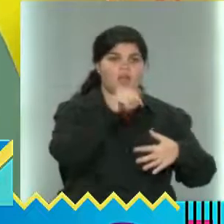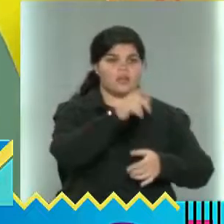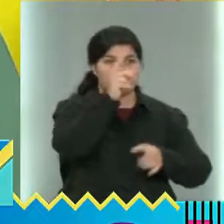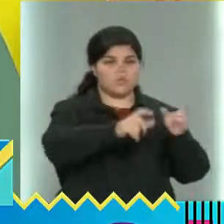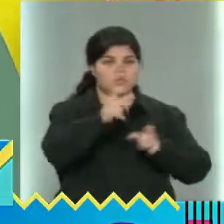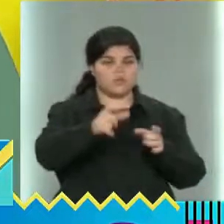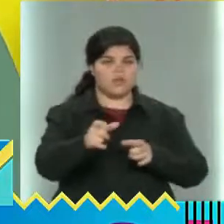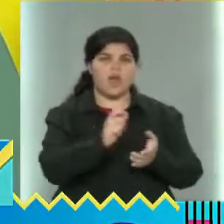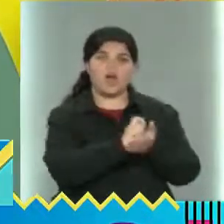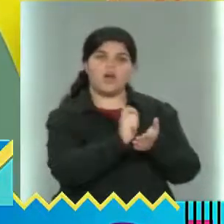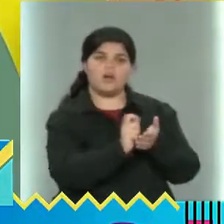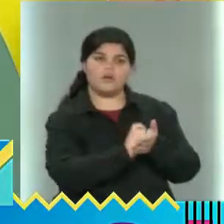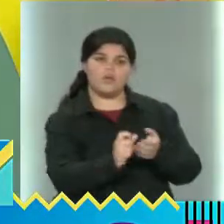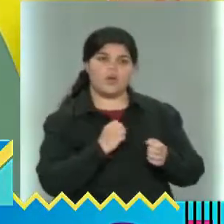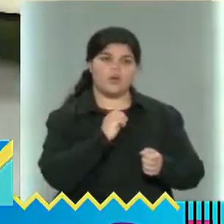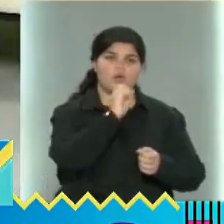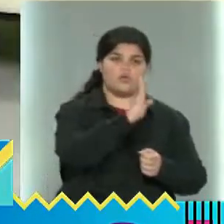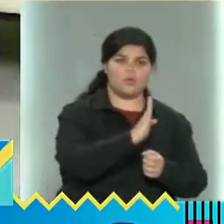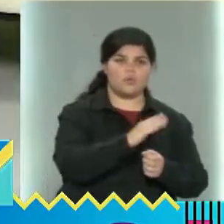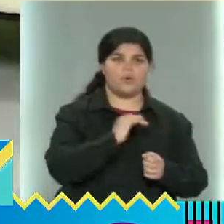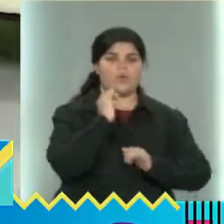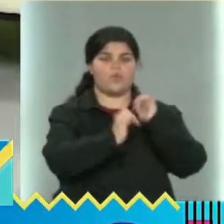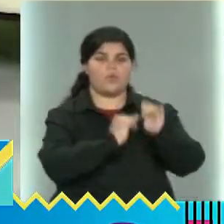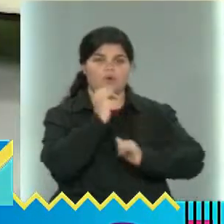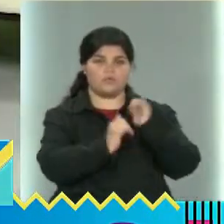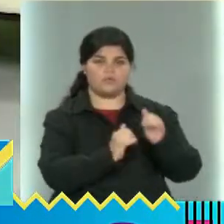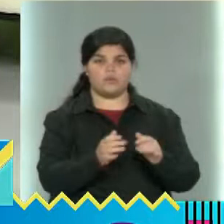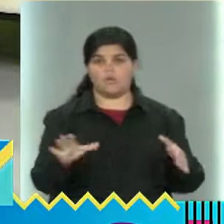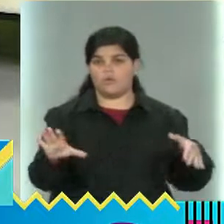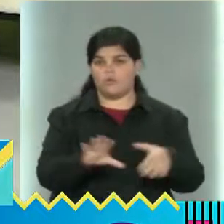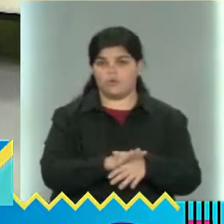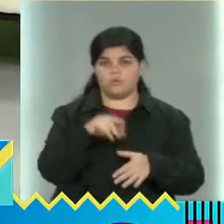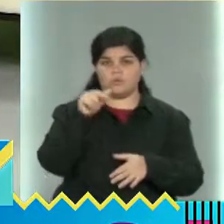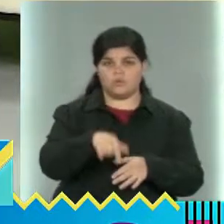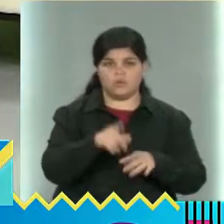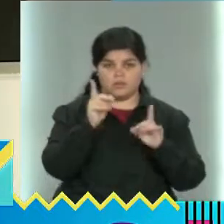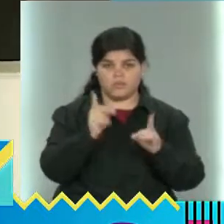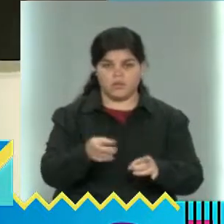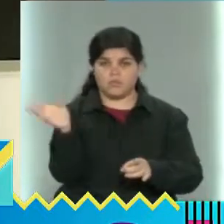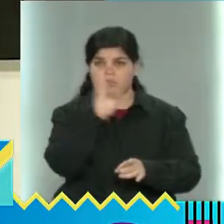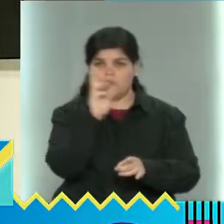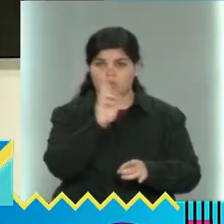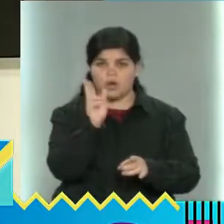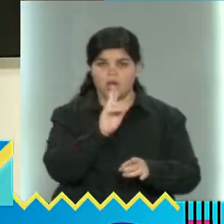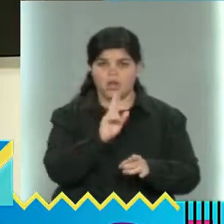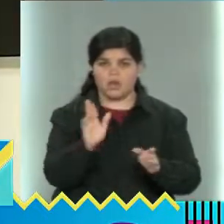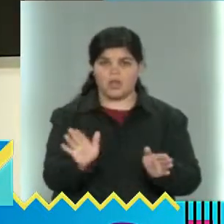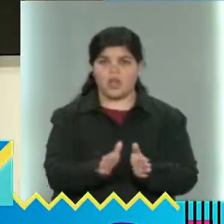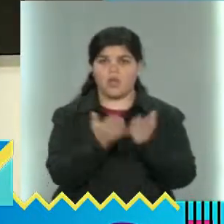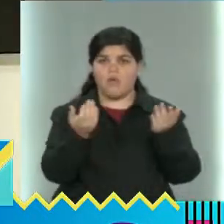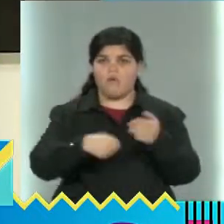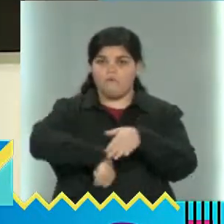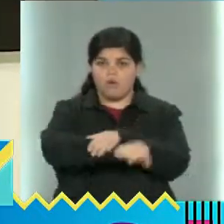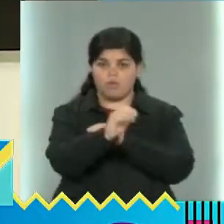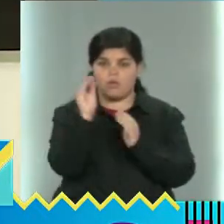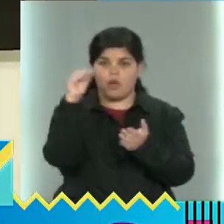sus cuentos, de sus clubes. Bueno, y ahí tuvieron también una edición justamente dedicada a mujeres y al fútbol, ¿no? Exactamente. En su tercera edición. ¿Y cómo